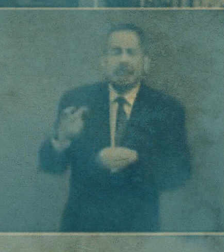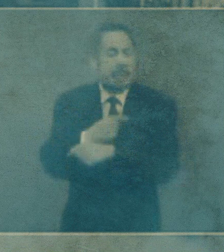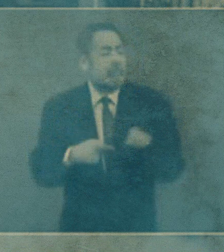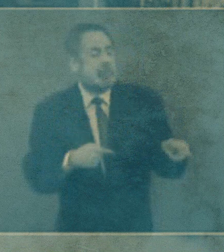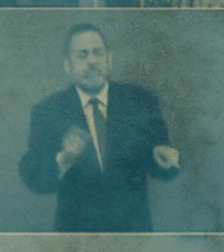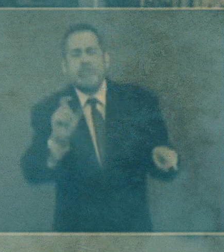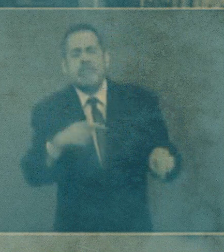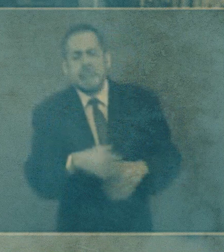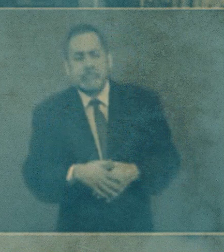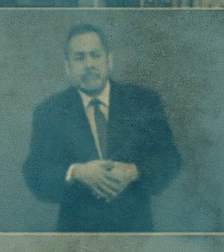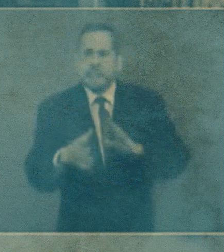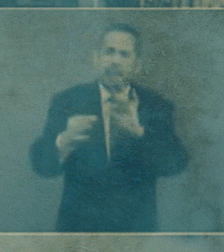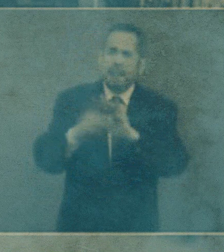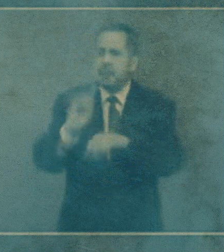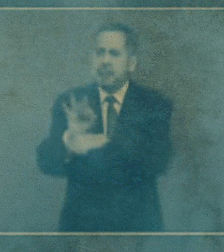¿Cuándo dijeron algo?